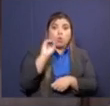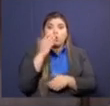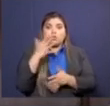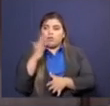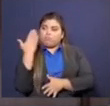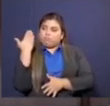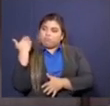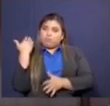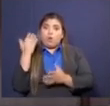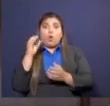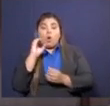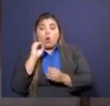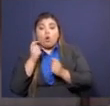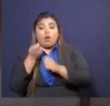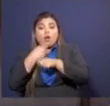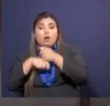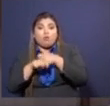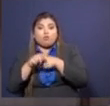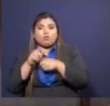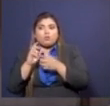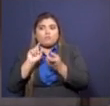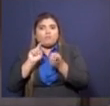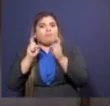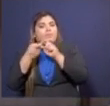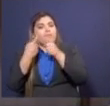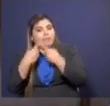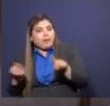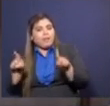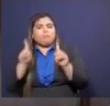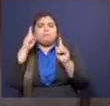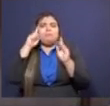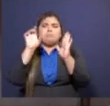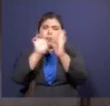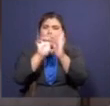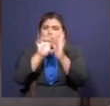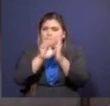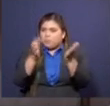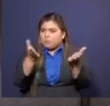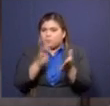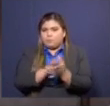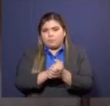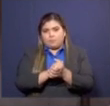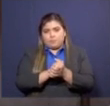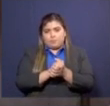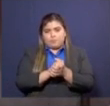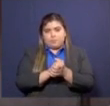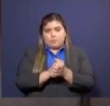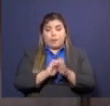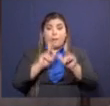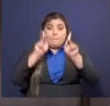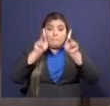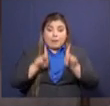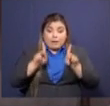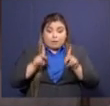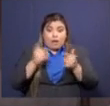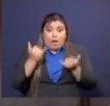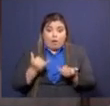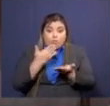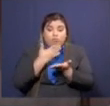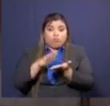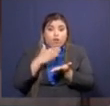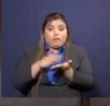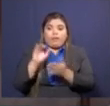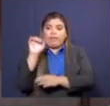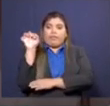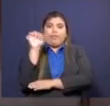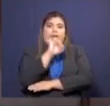o que se estén reinventando. Por ejemplo, los que ahora se dedican a la venta móvil de